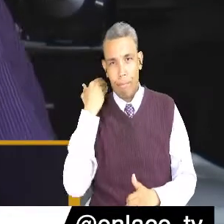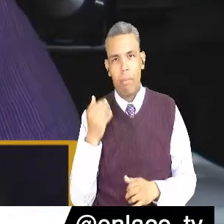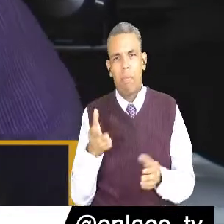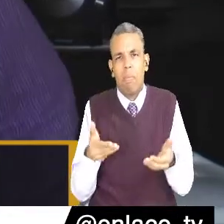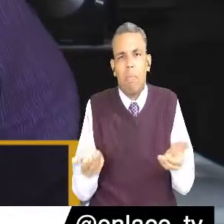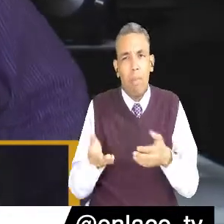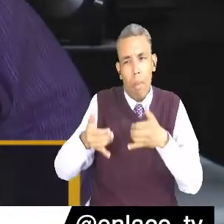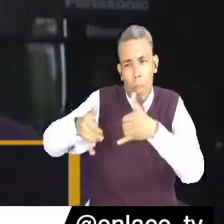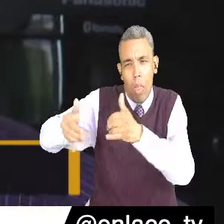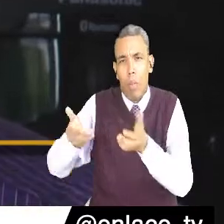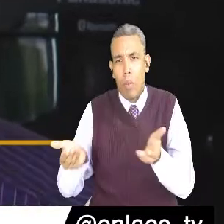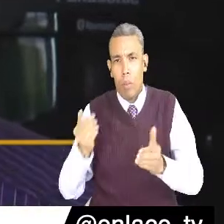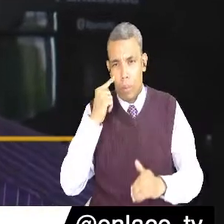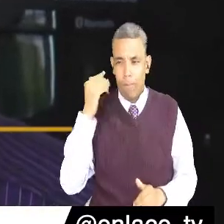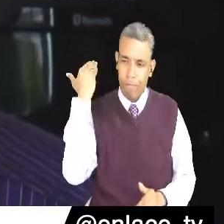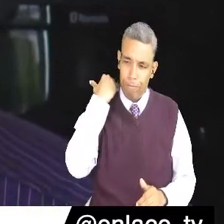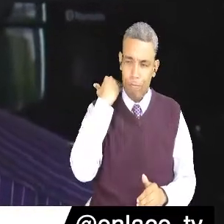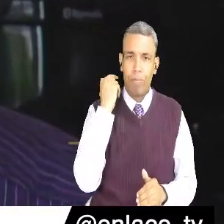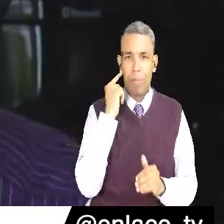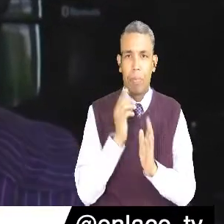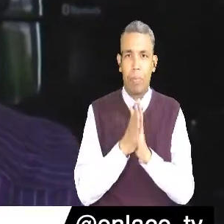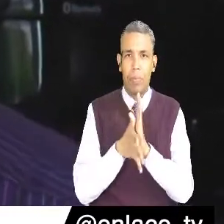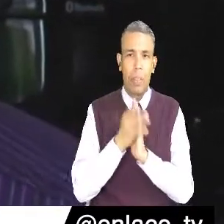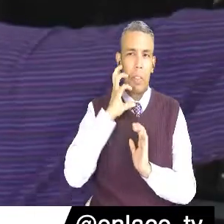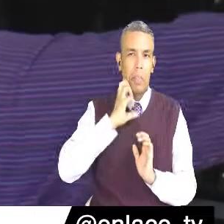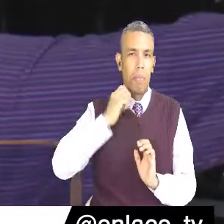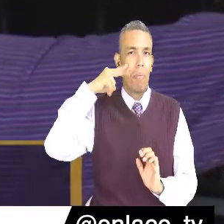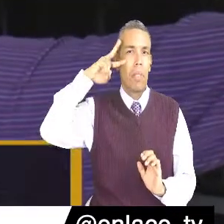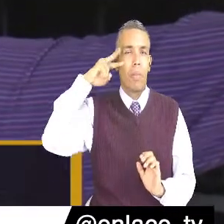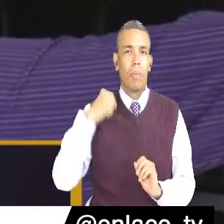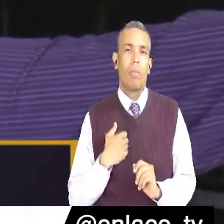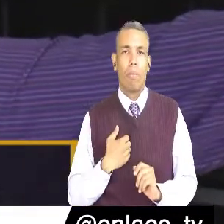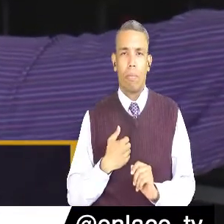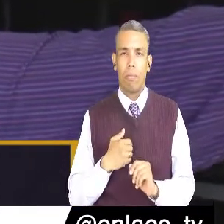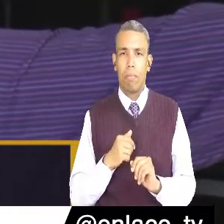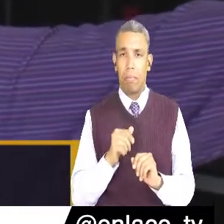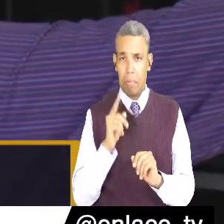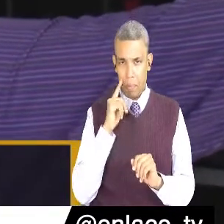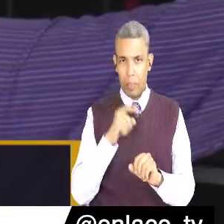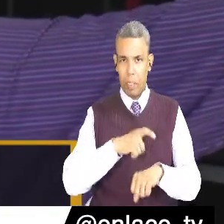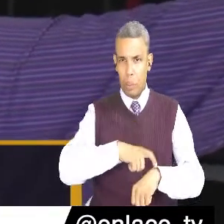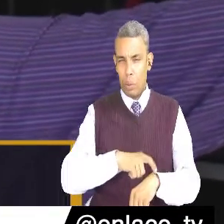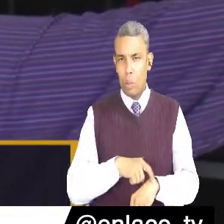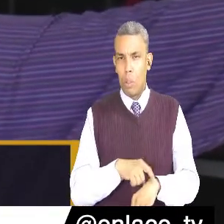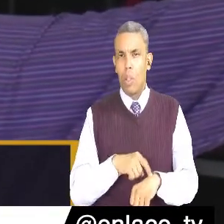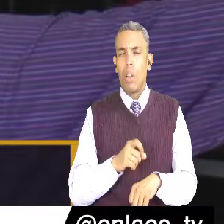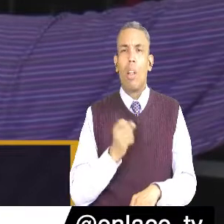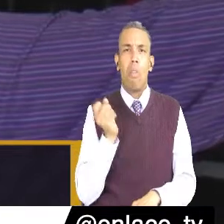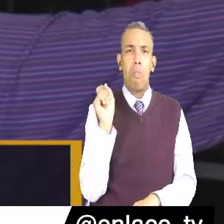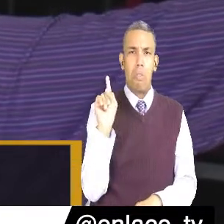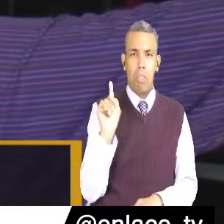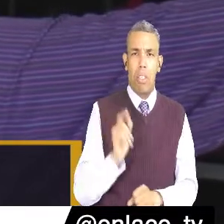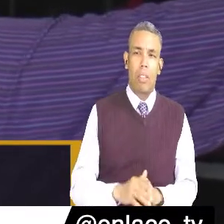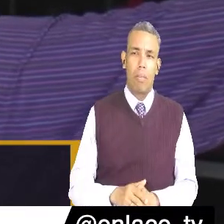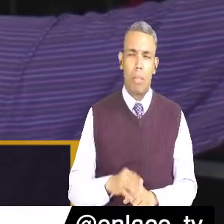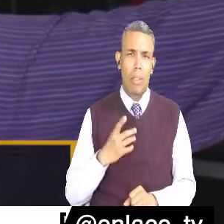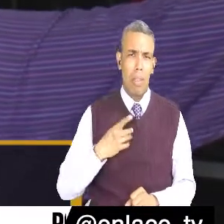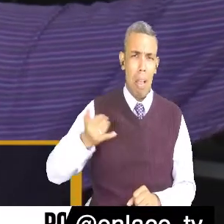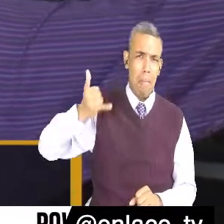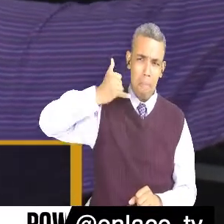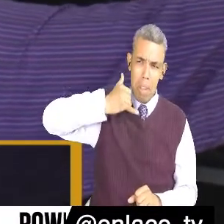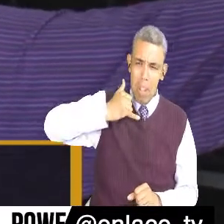las últimas horas se convirtió en una víctima de los ladrones. Sobre las 11 de la mañana Llamaron insistentemente unos